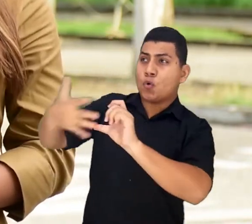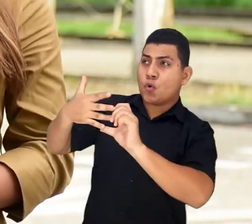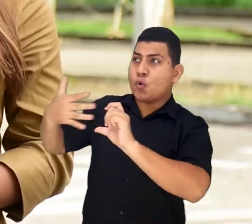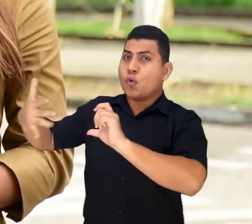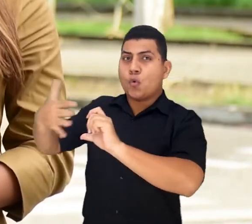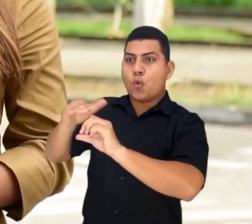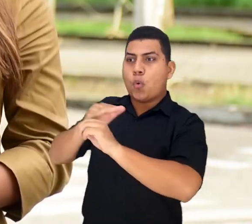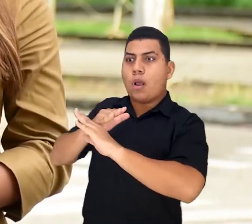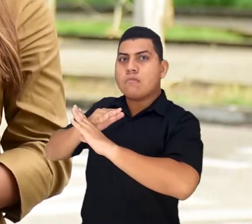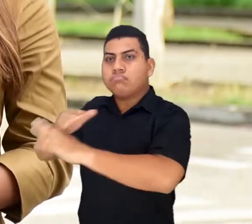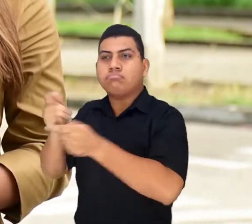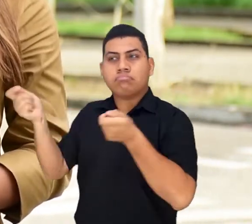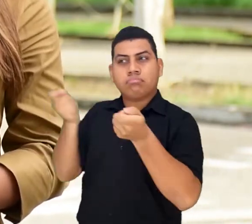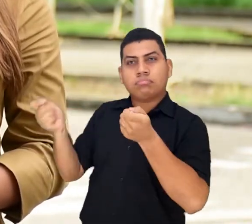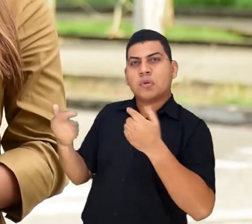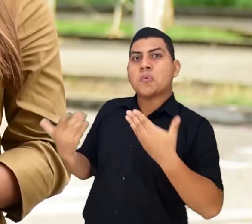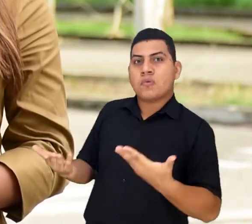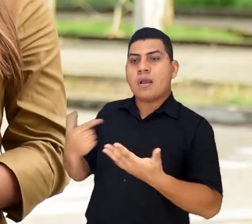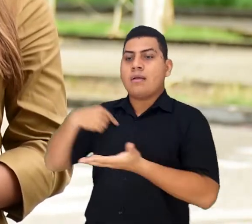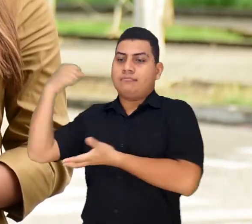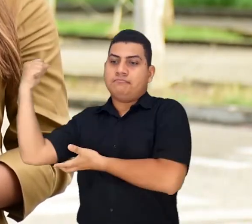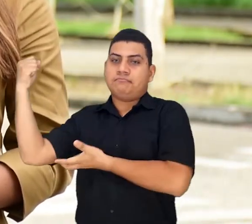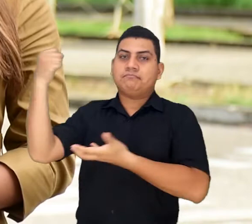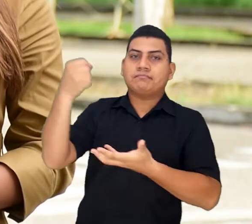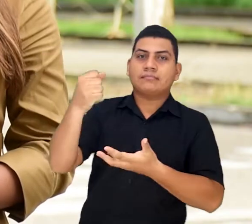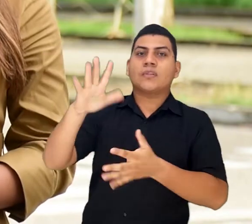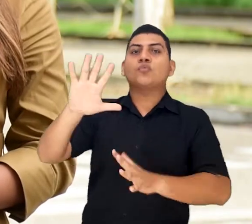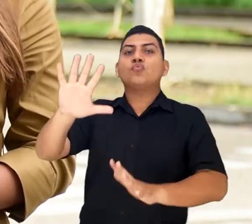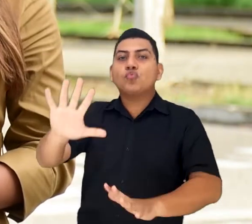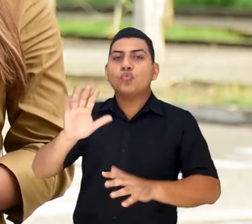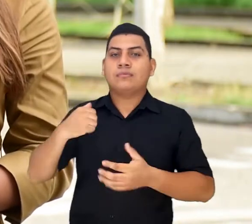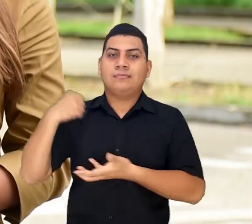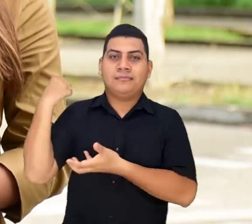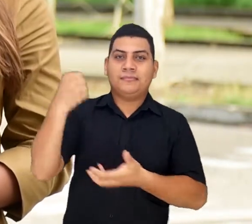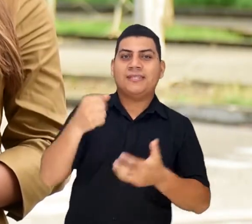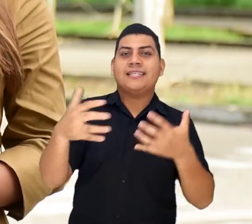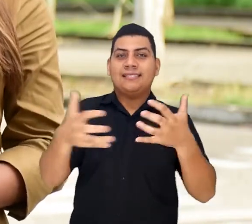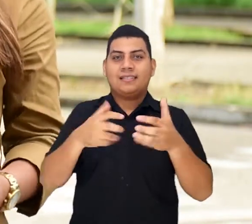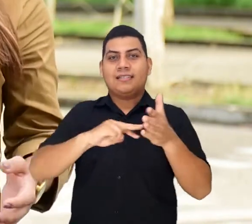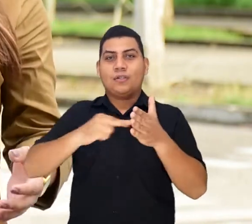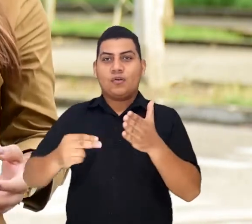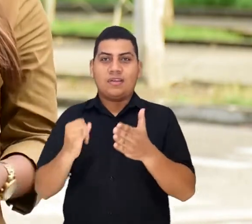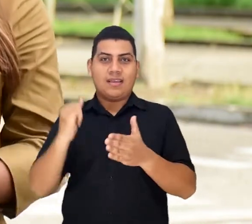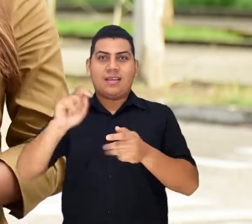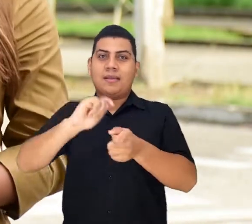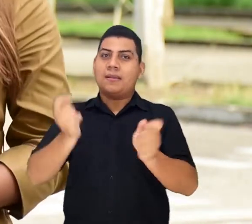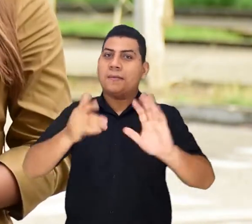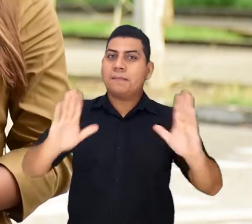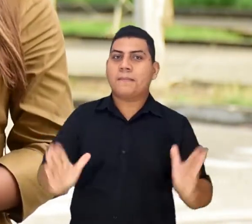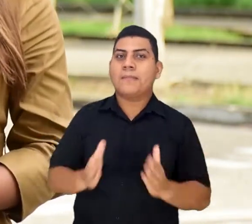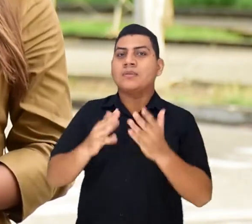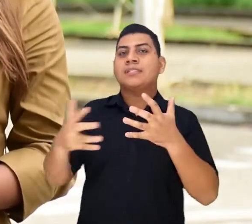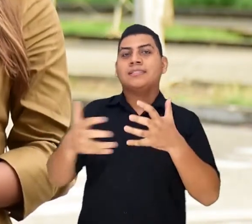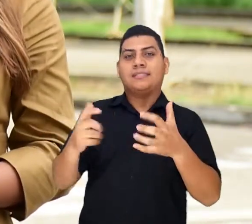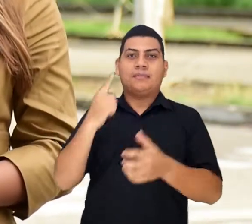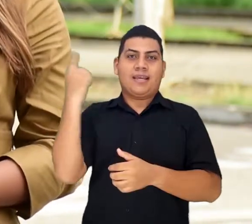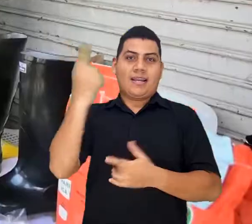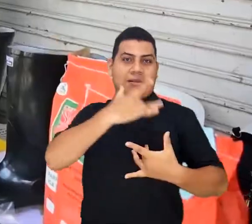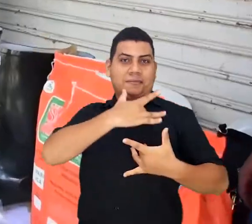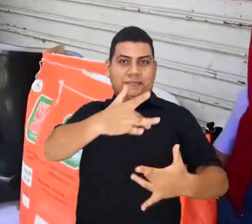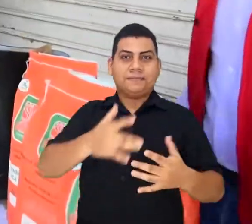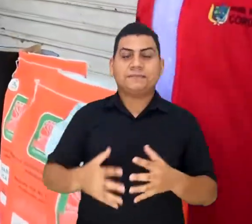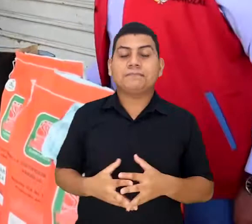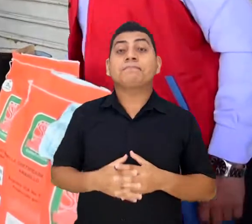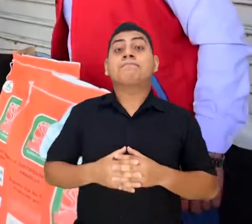Variabilidad Climática, una iniciativa de investigación financiada con recursos de ciencia, tecnología e innovación del Sistema General de